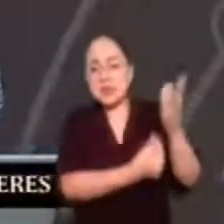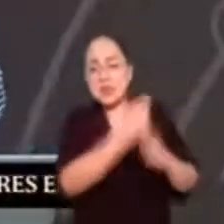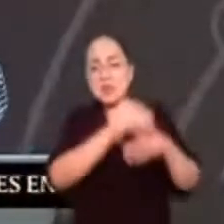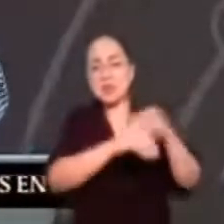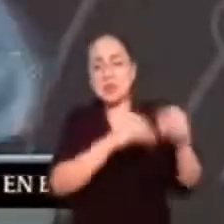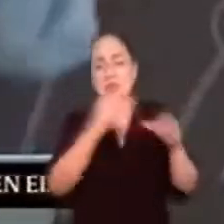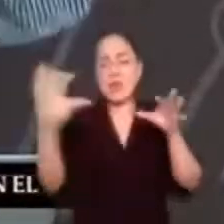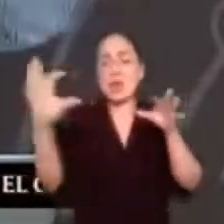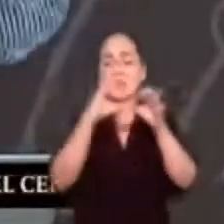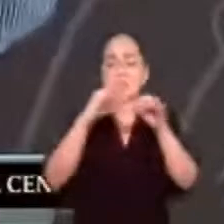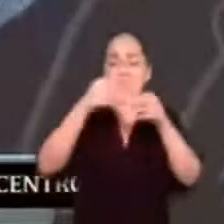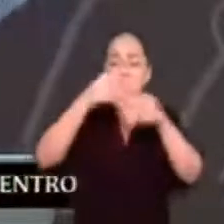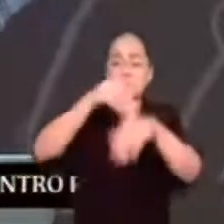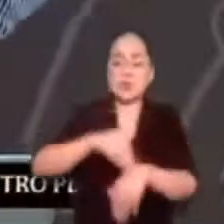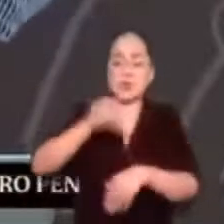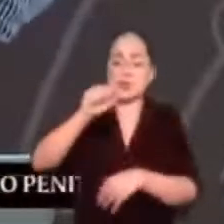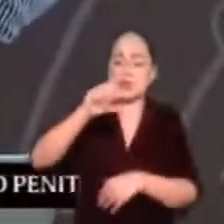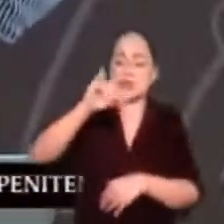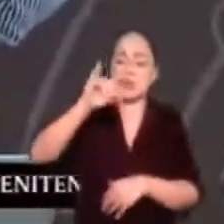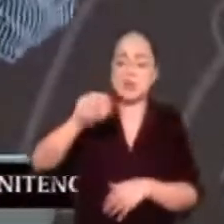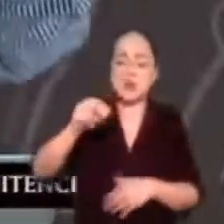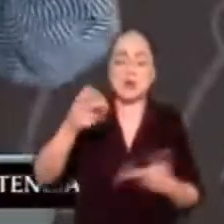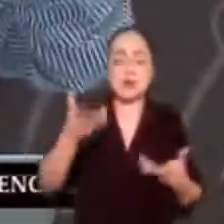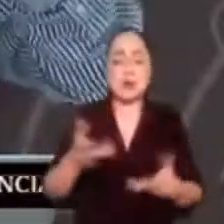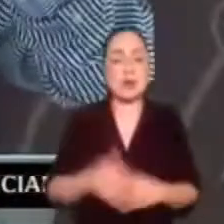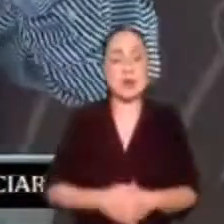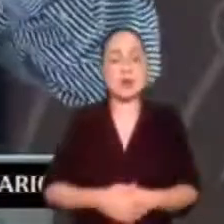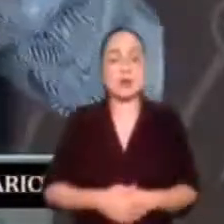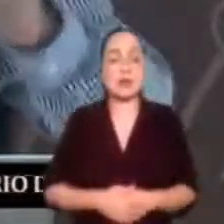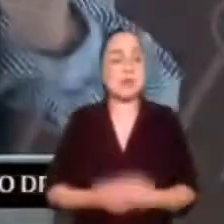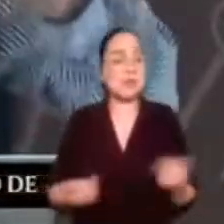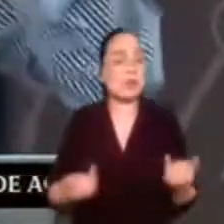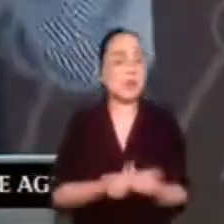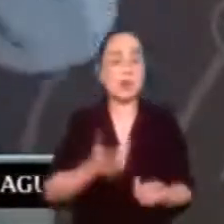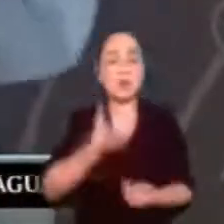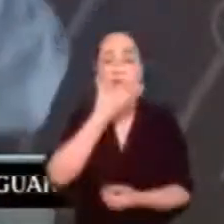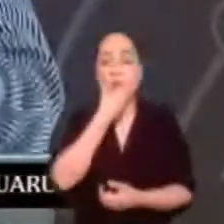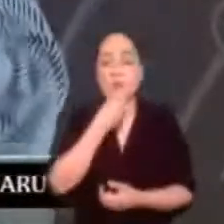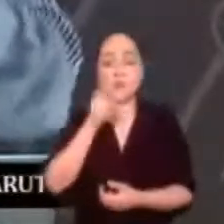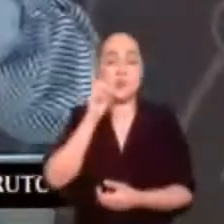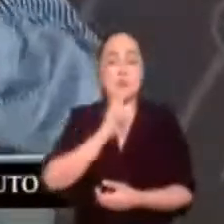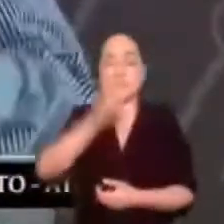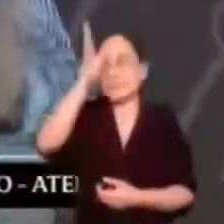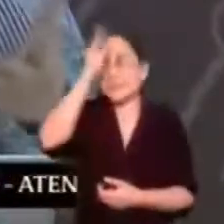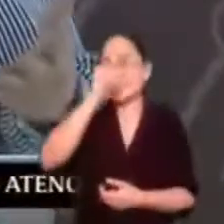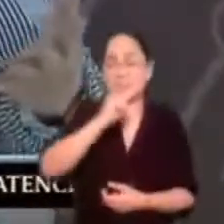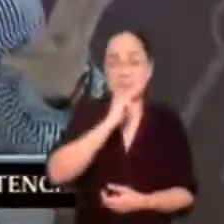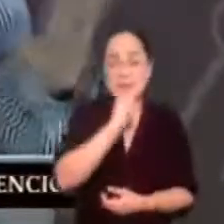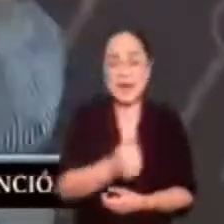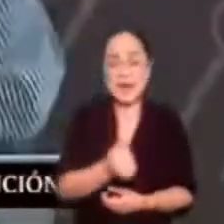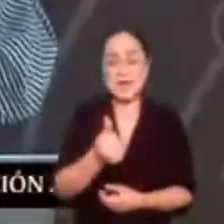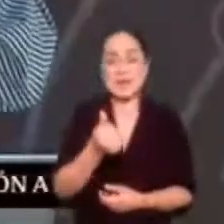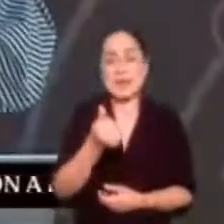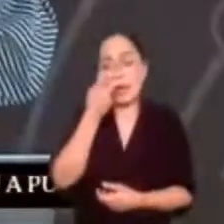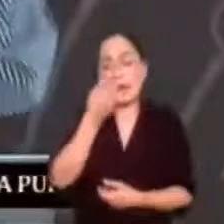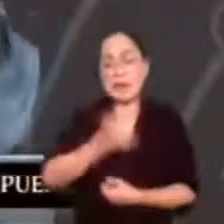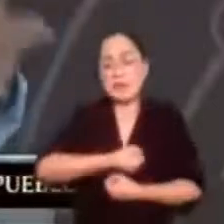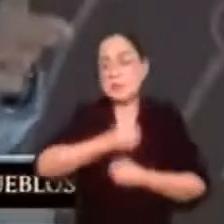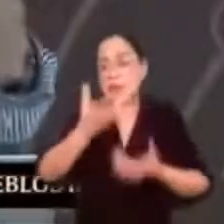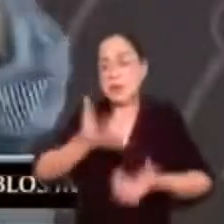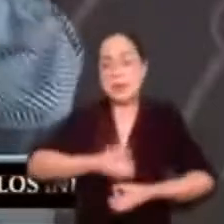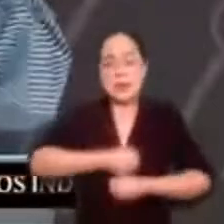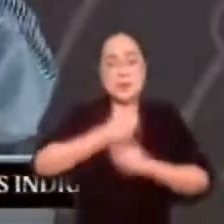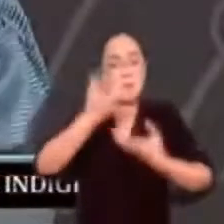Corte. Como hay muchos hombres y muchas mujeres que no están de acuerdo y que se están manifestando y se están expresando. Es